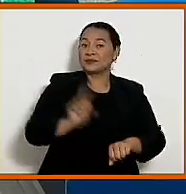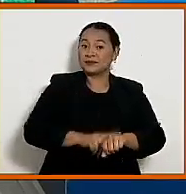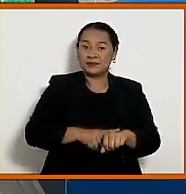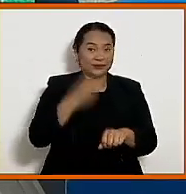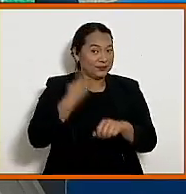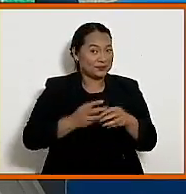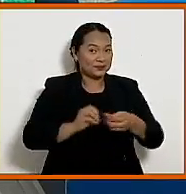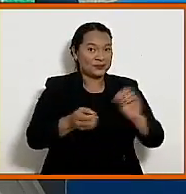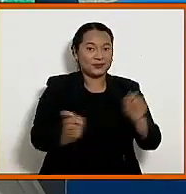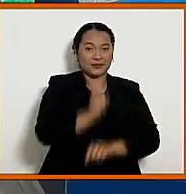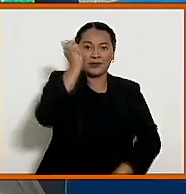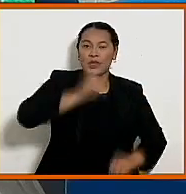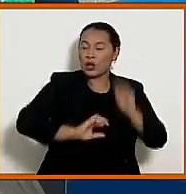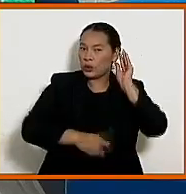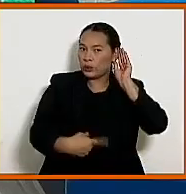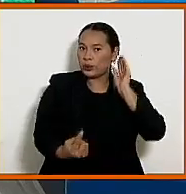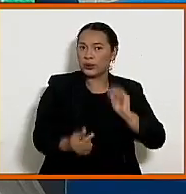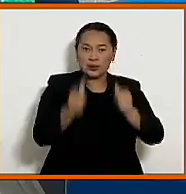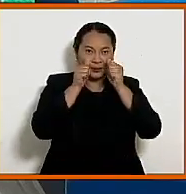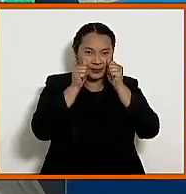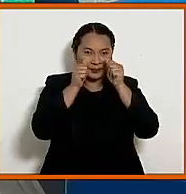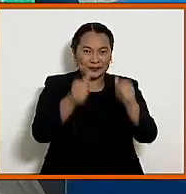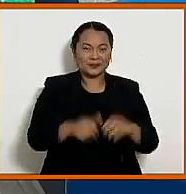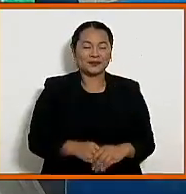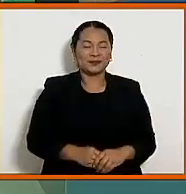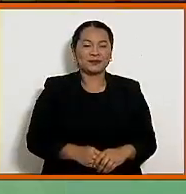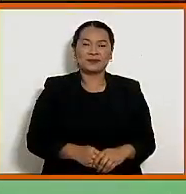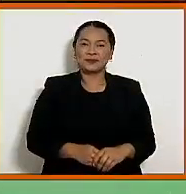más 1. Atento, porque este es